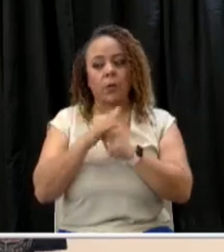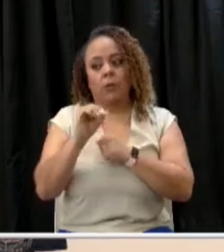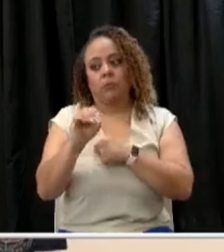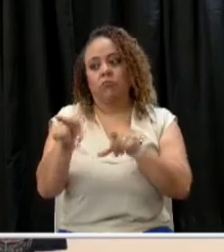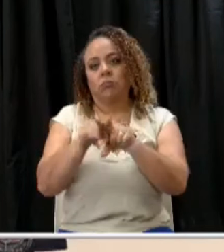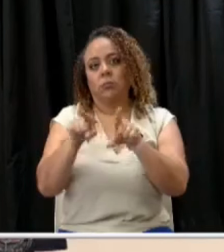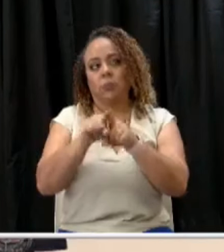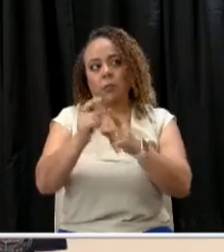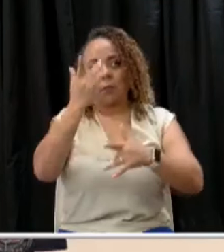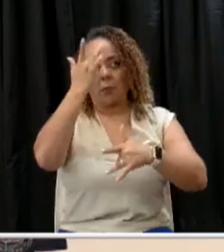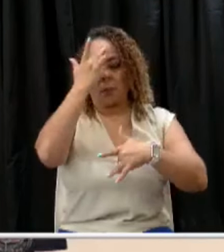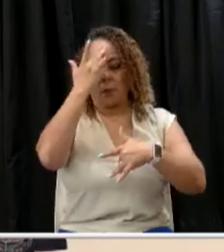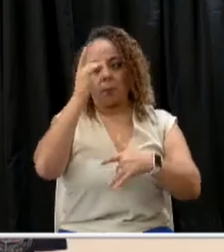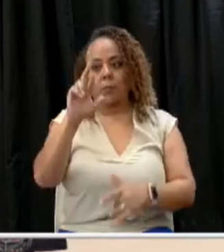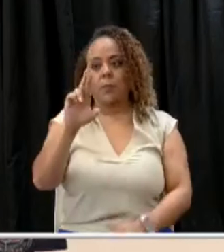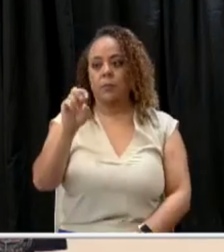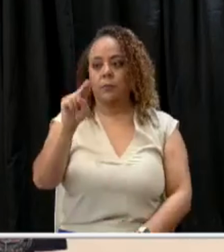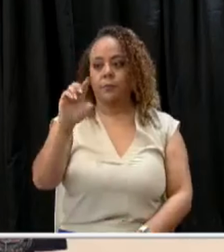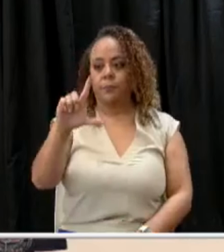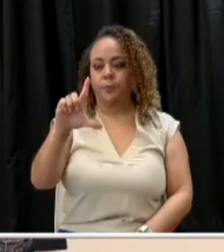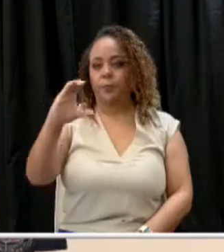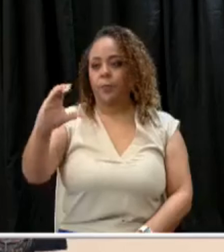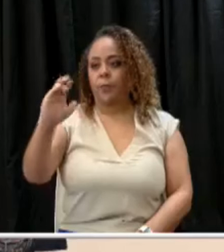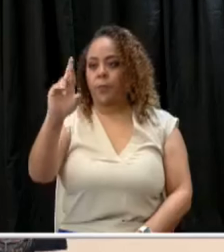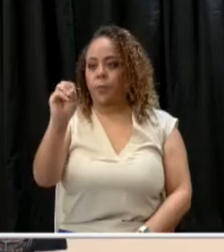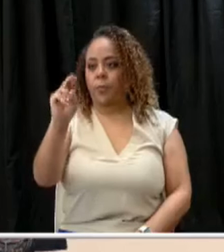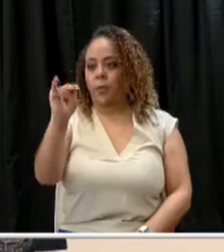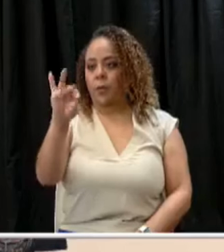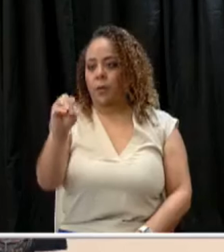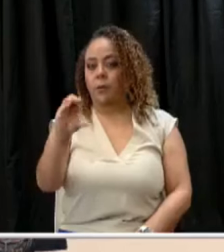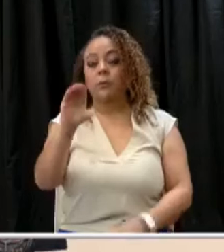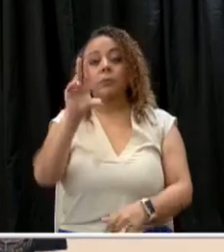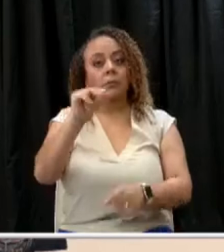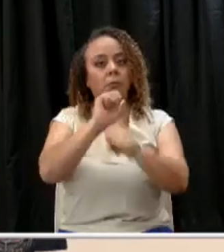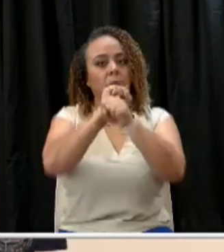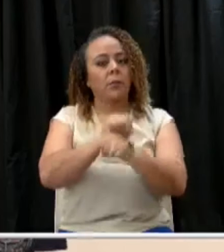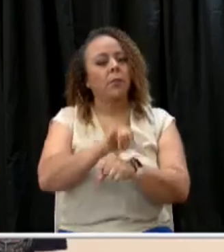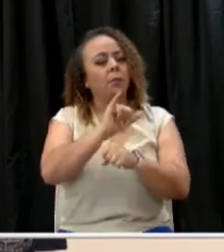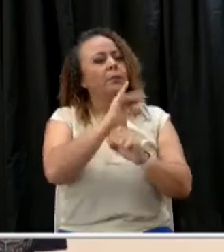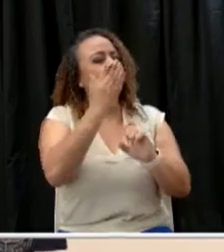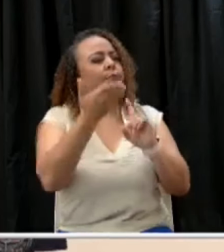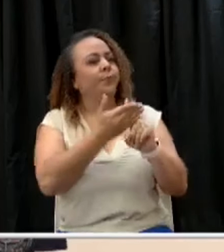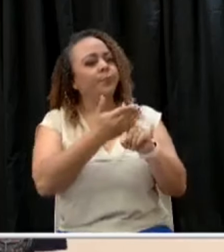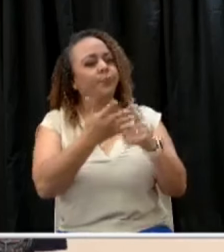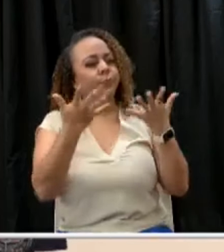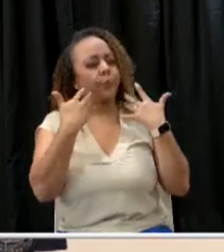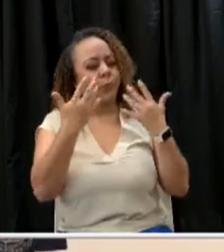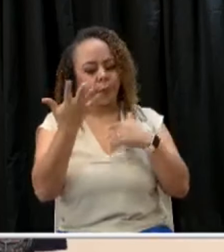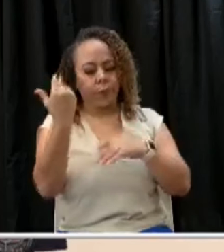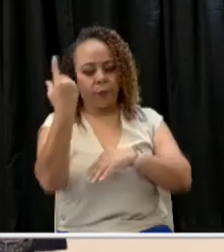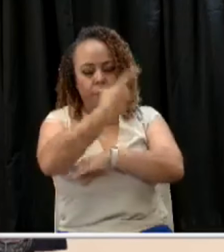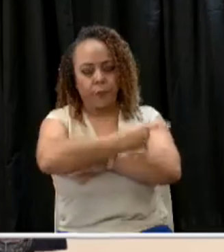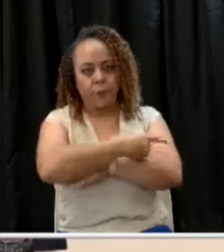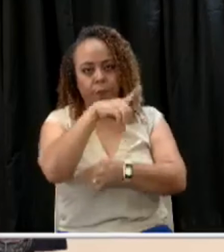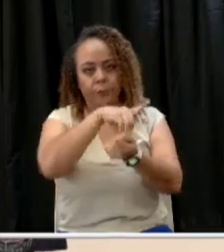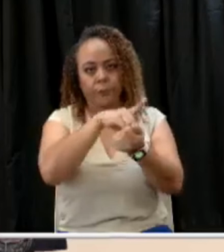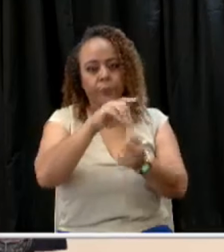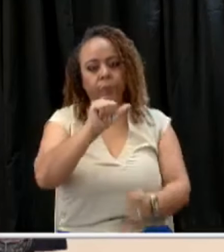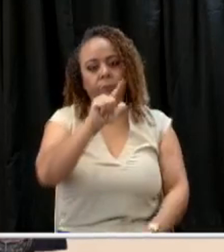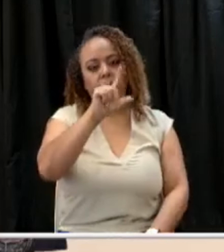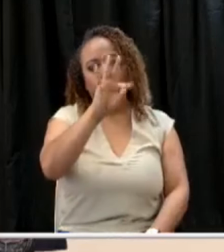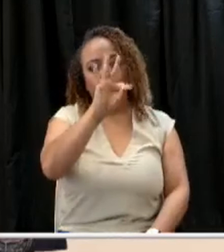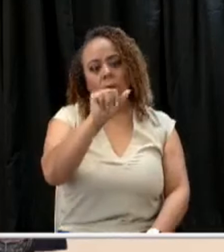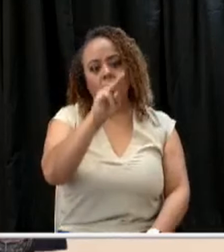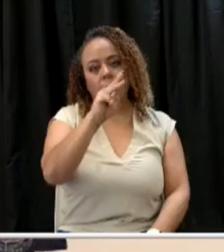enfermedad renal crónica no tradicional. Ahora que nos hablaba sobre este golpe de calor, hace unos días el doctor Altamirano